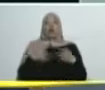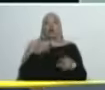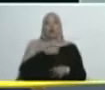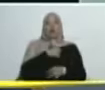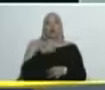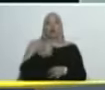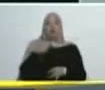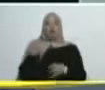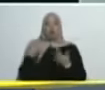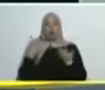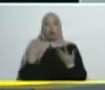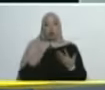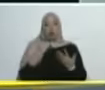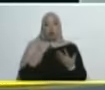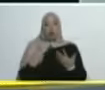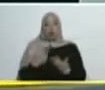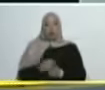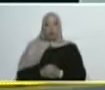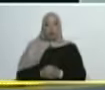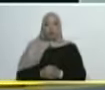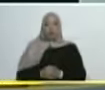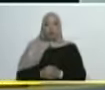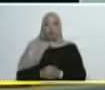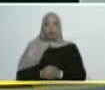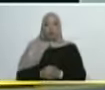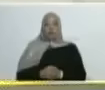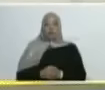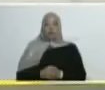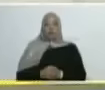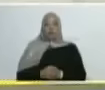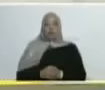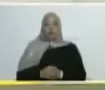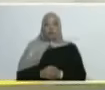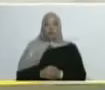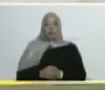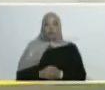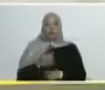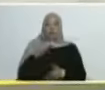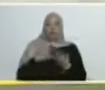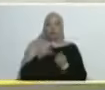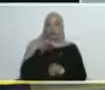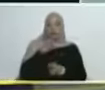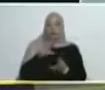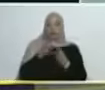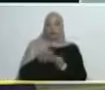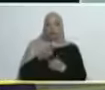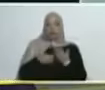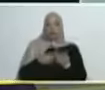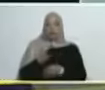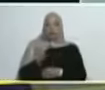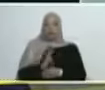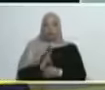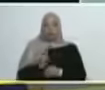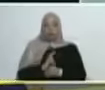T, de las T que hemos definido como la gran transformación de Venezuela.